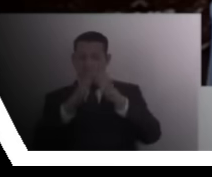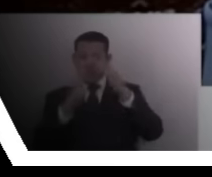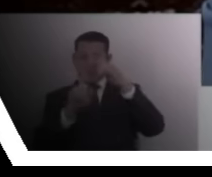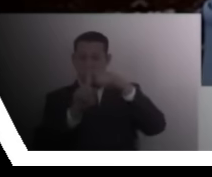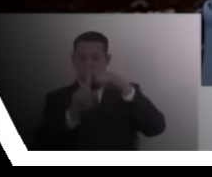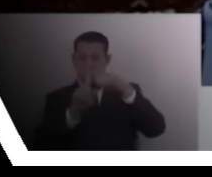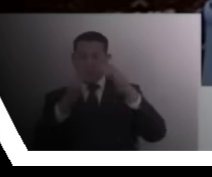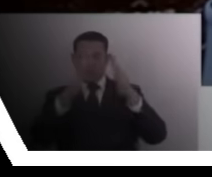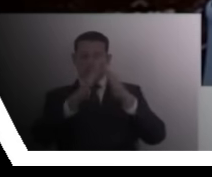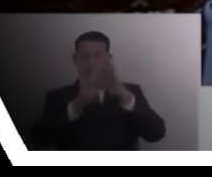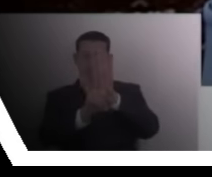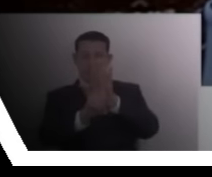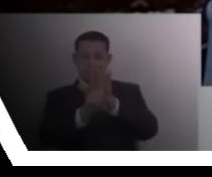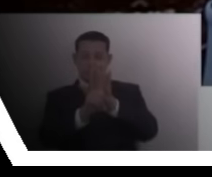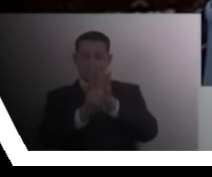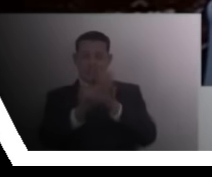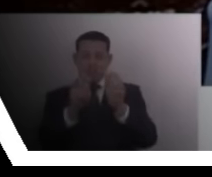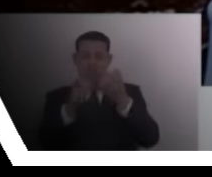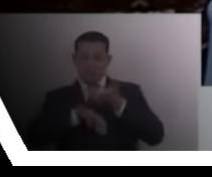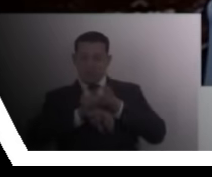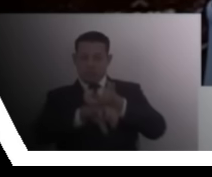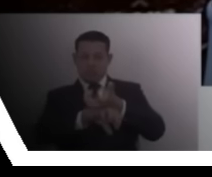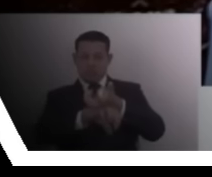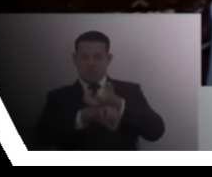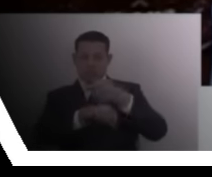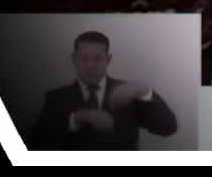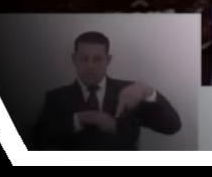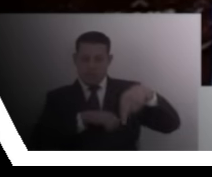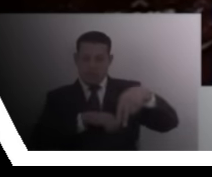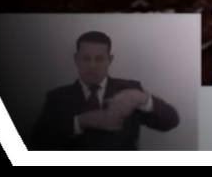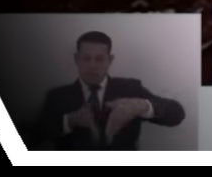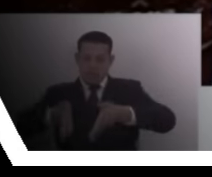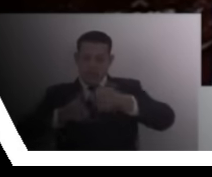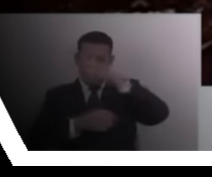cuando usted va orando en el transporte público o cuando camina a su lugar de